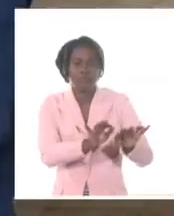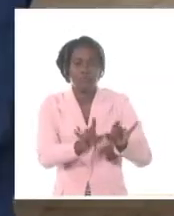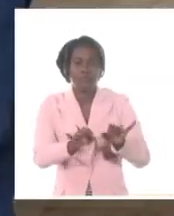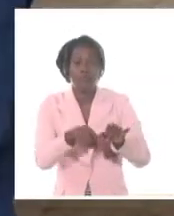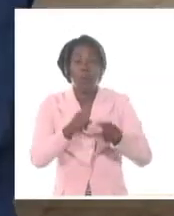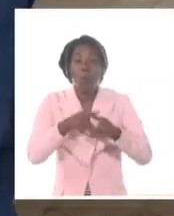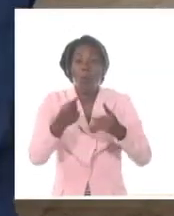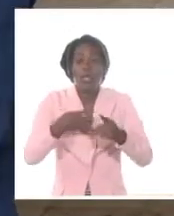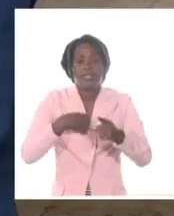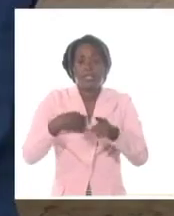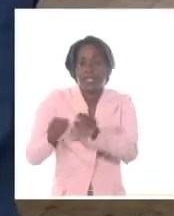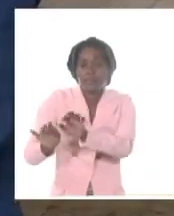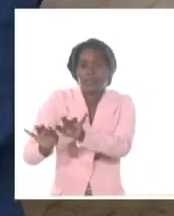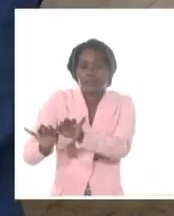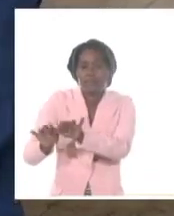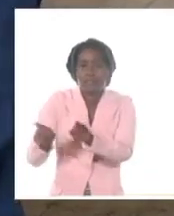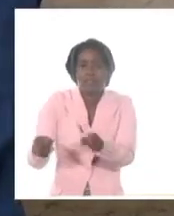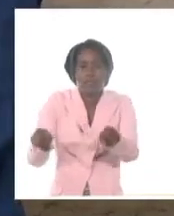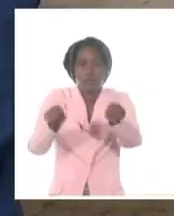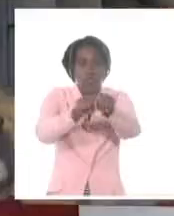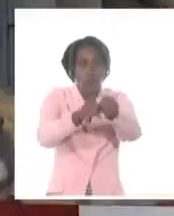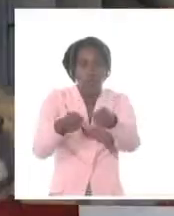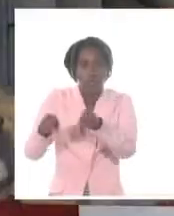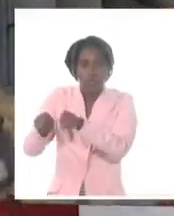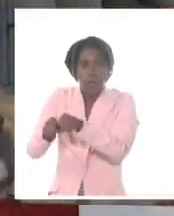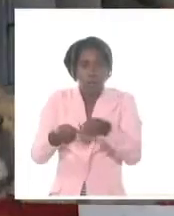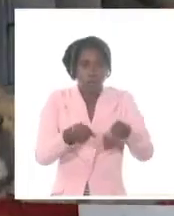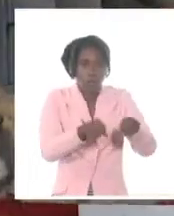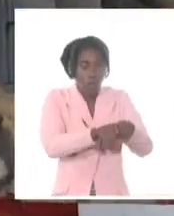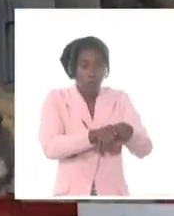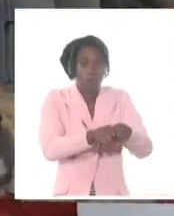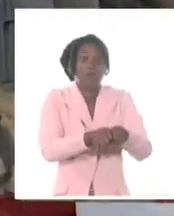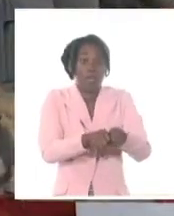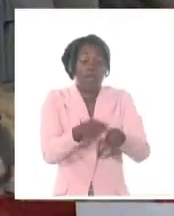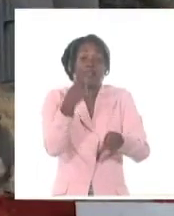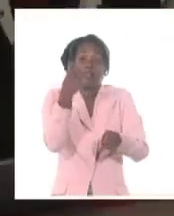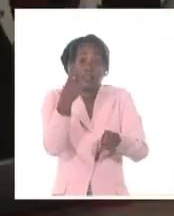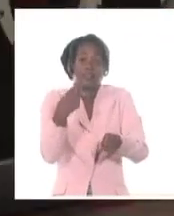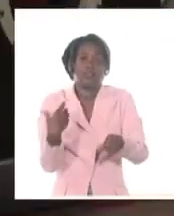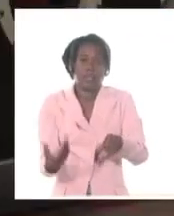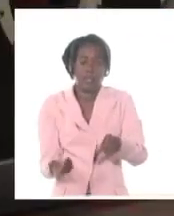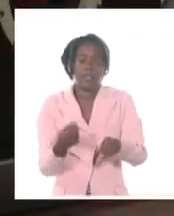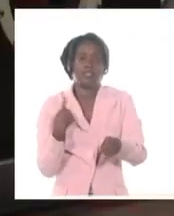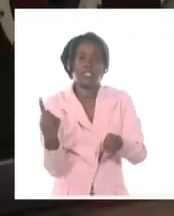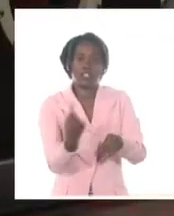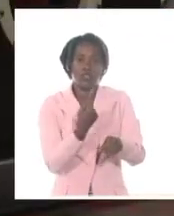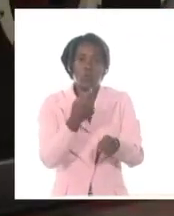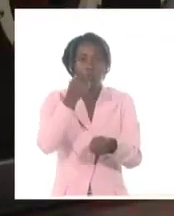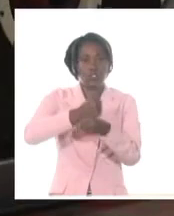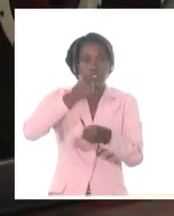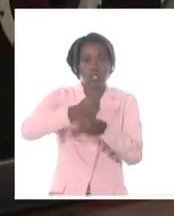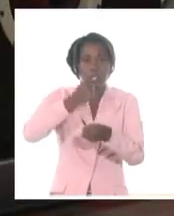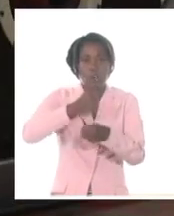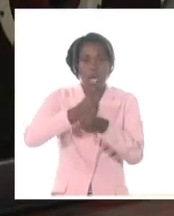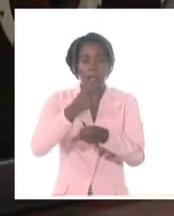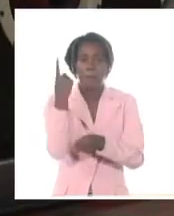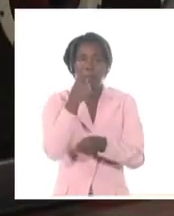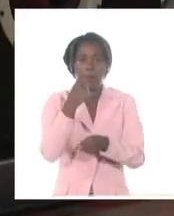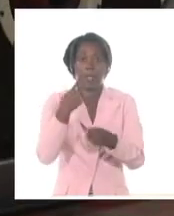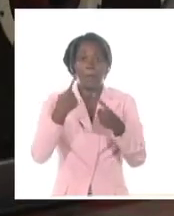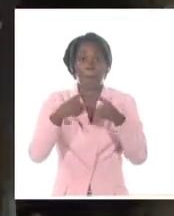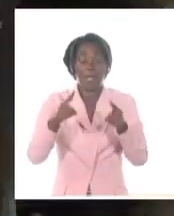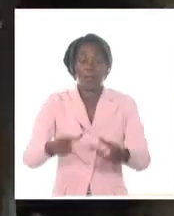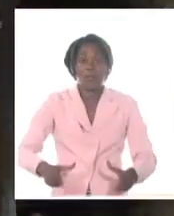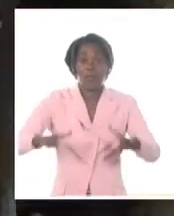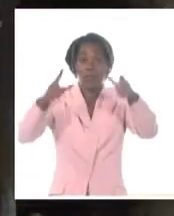sistema de lubricación. Para ello, dijo, es necesario el enfriamiento de la turbina.